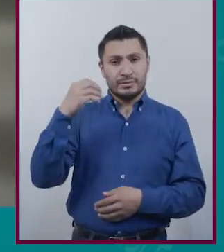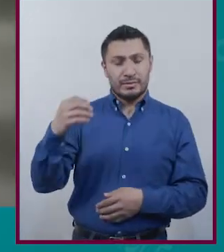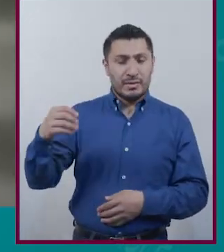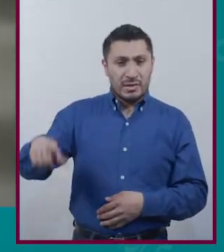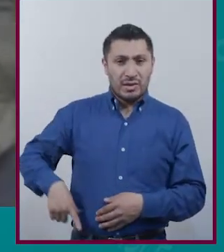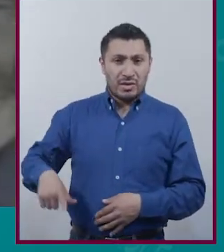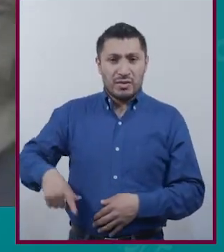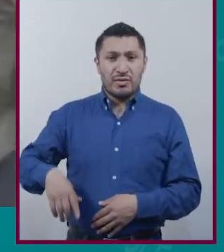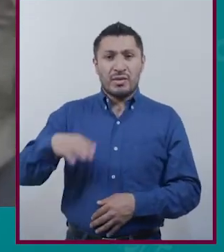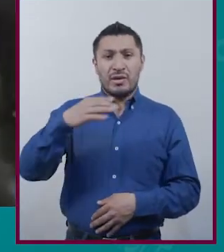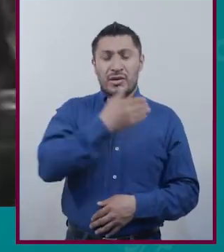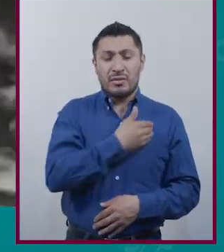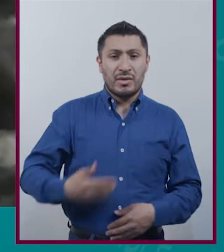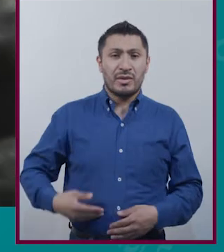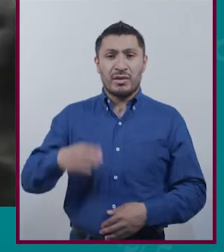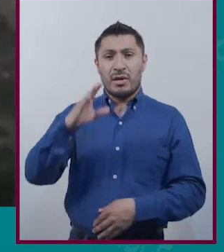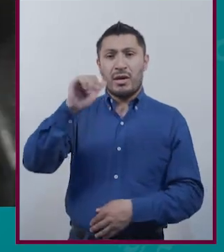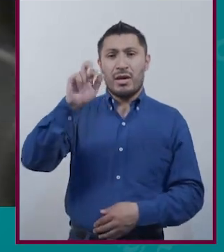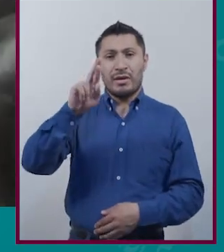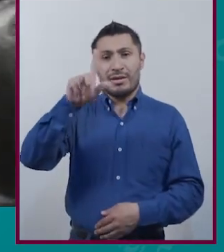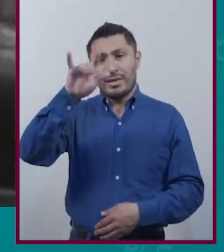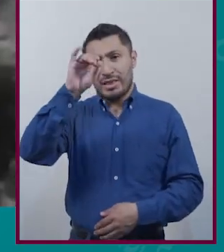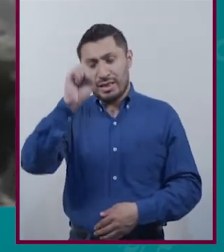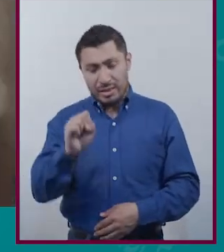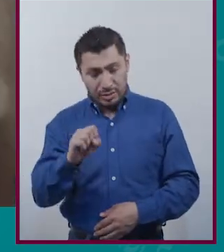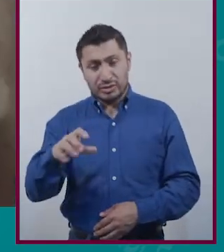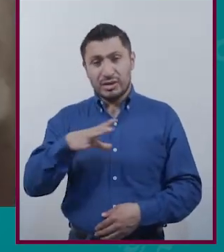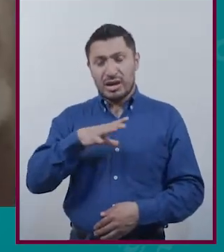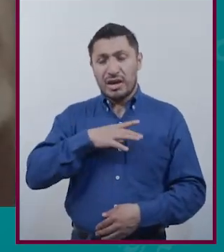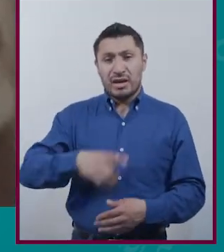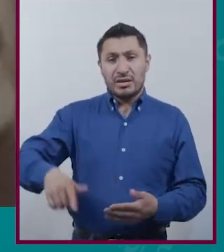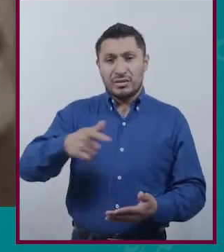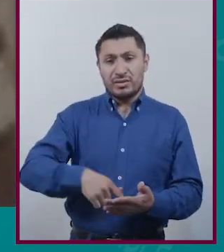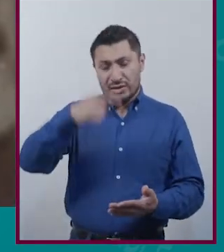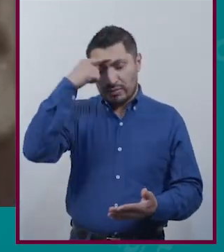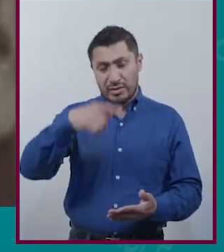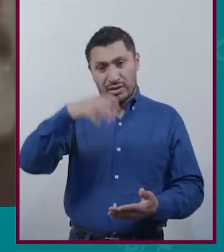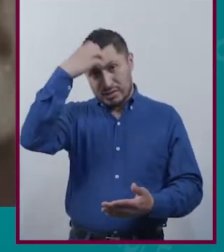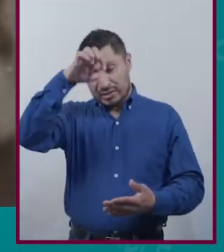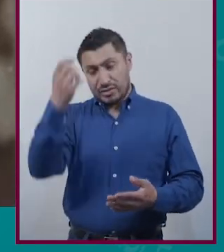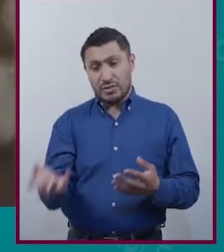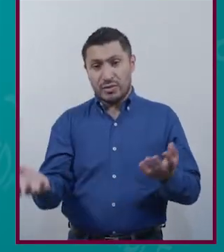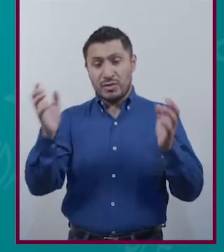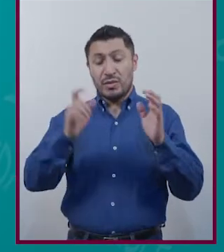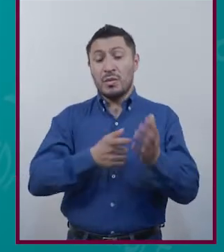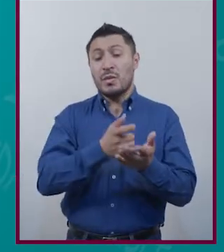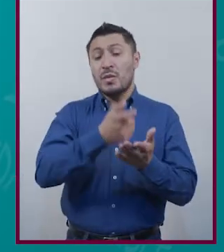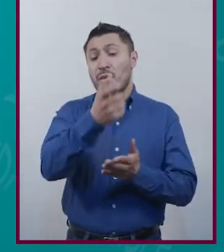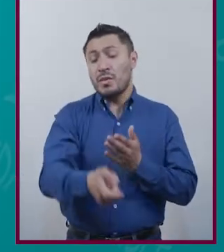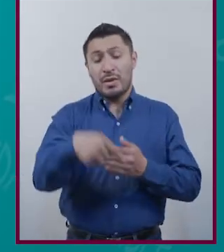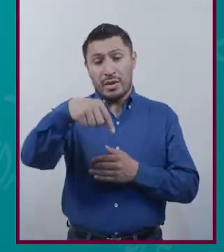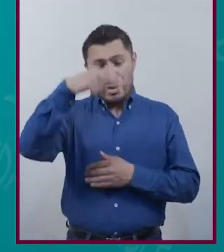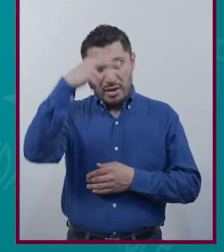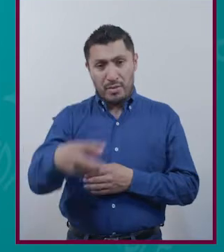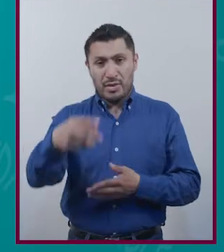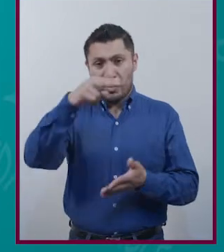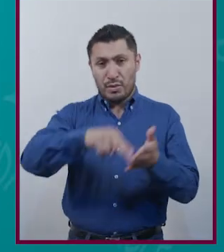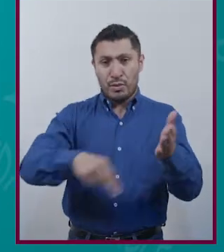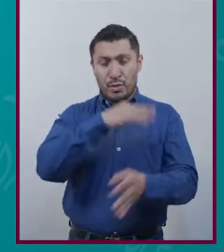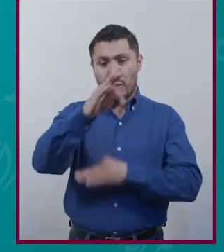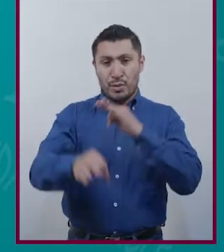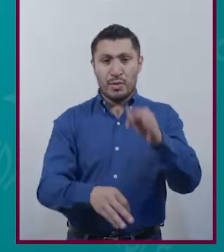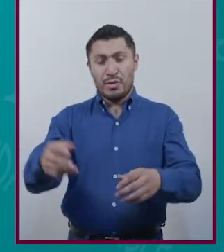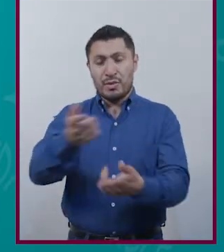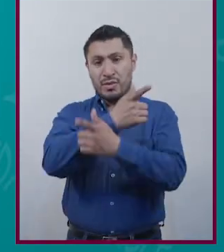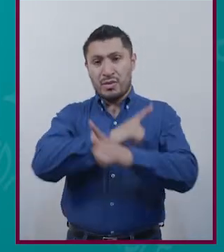del presidente Carlos Salinas de Gortari, se abrieron espacios a la inversión extranjera en México. Se firmó el Tratado de Libre Comercio